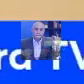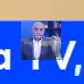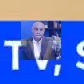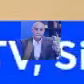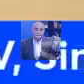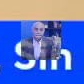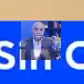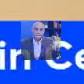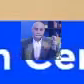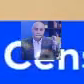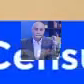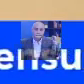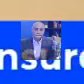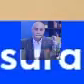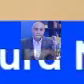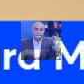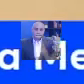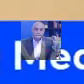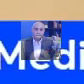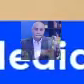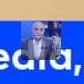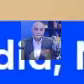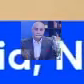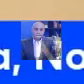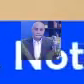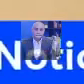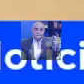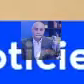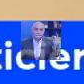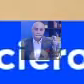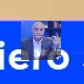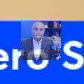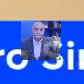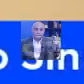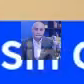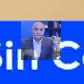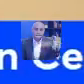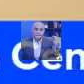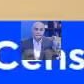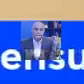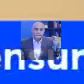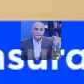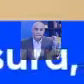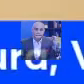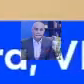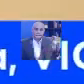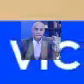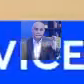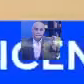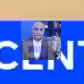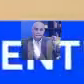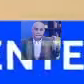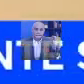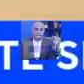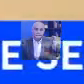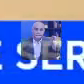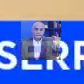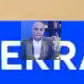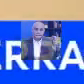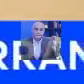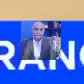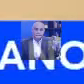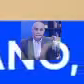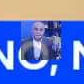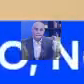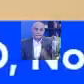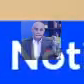responsable habría sido el presidente Luis Echeverría. Y hay cosas, desde que iniciaron con